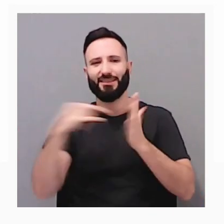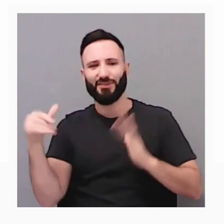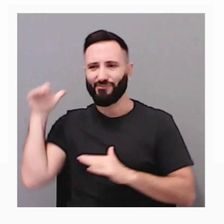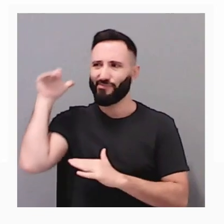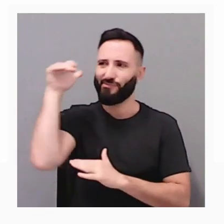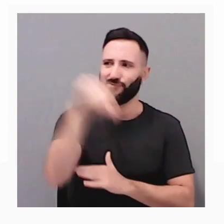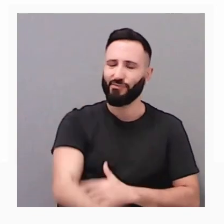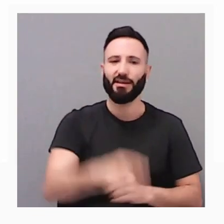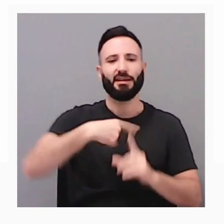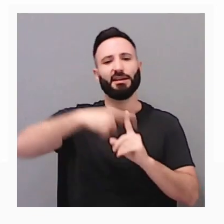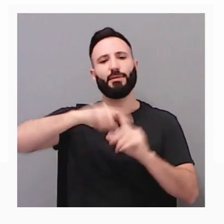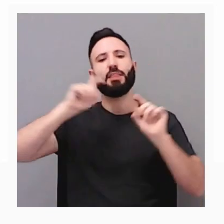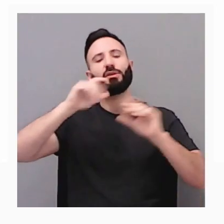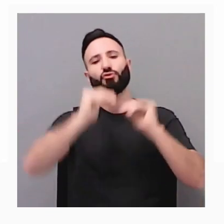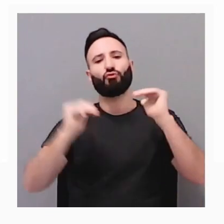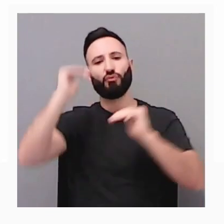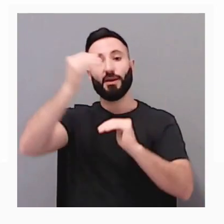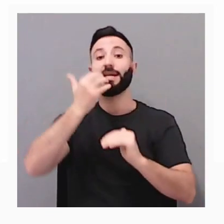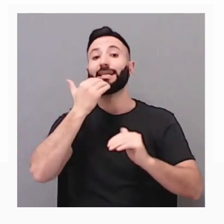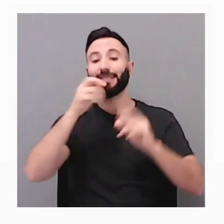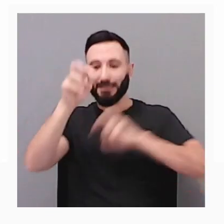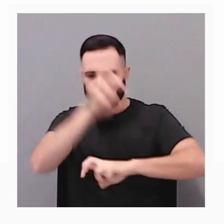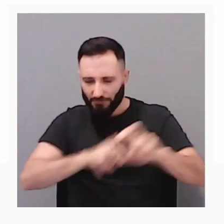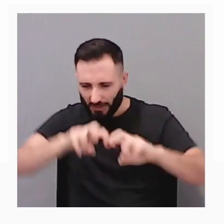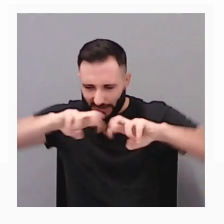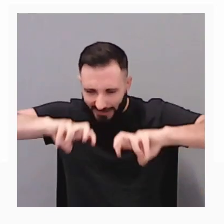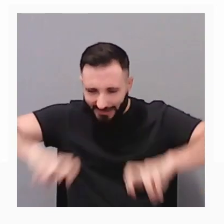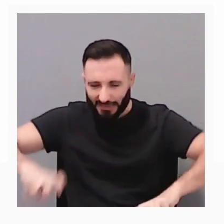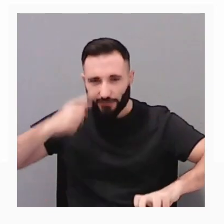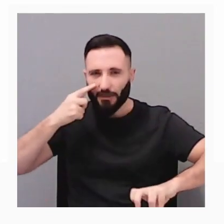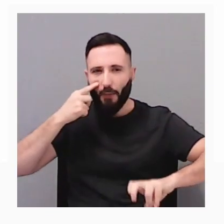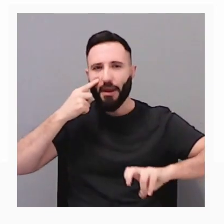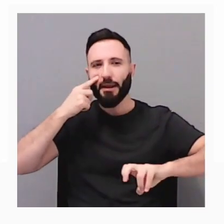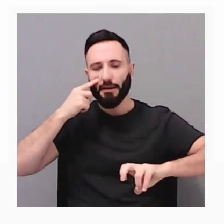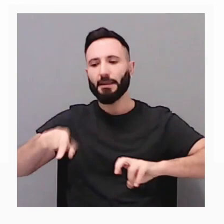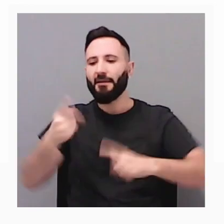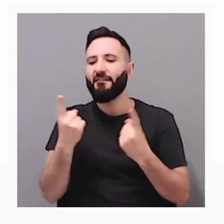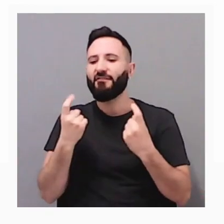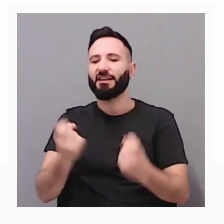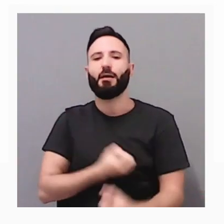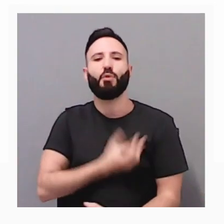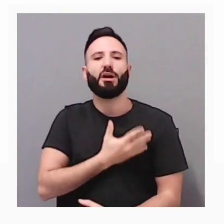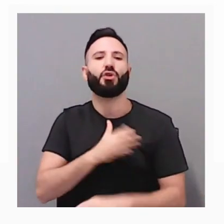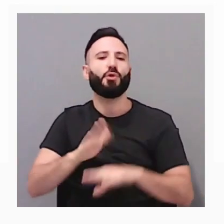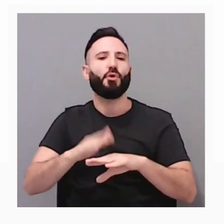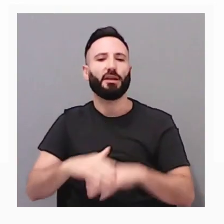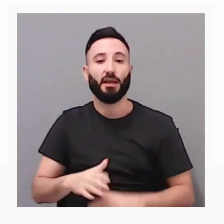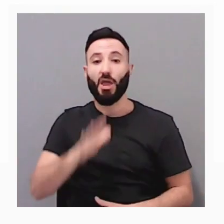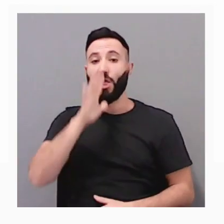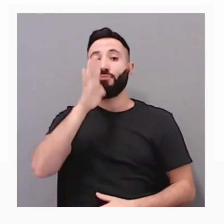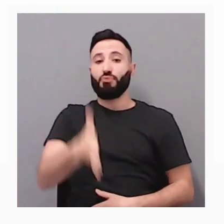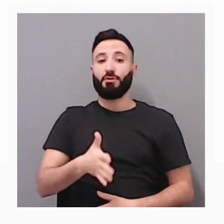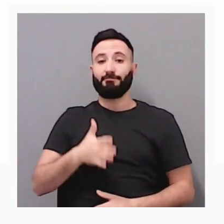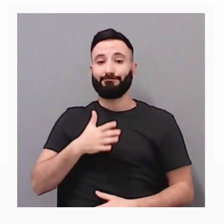educación superior. Y si rascamos un poco y buscamos las raíces de esta falta de vocaciones, nos damos cuenta de que,